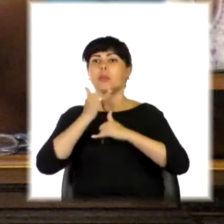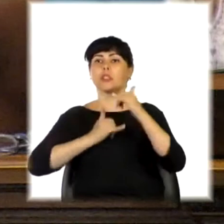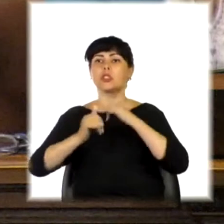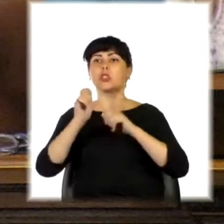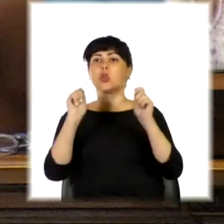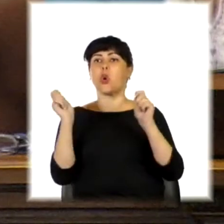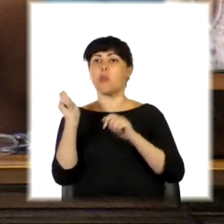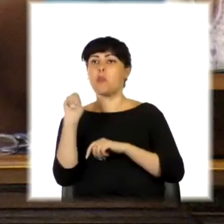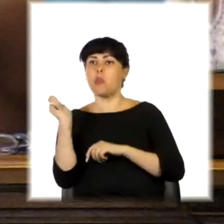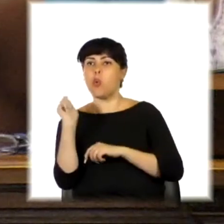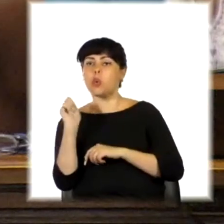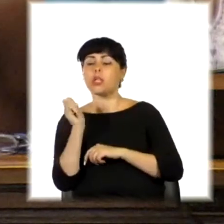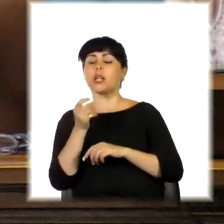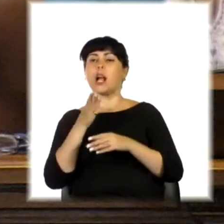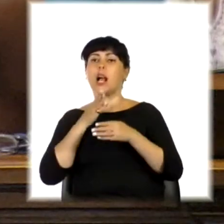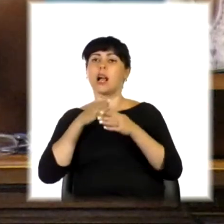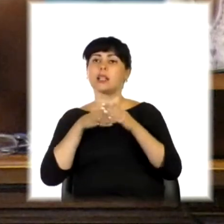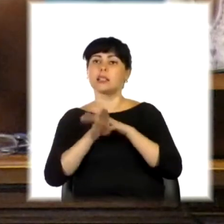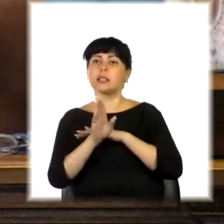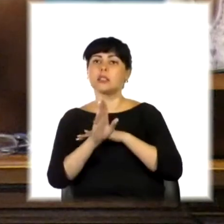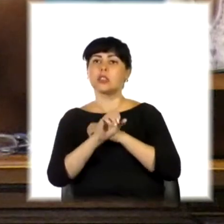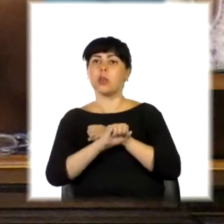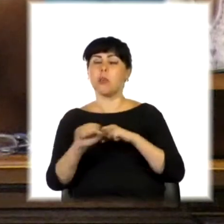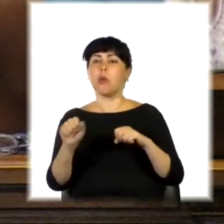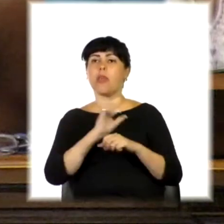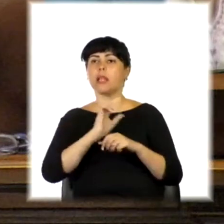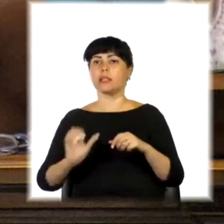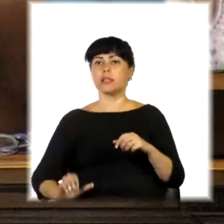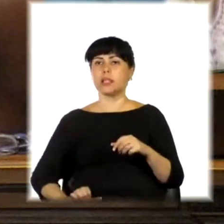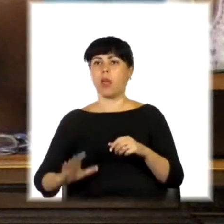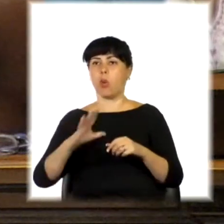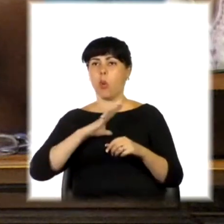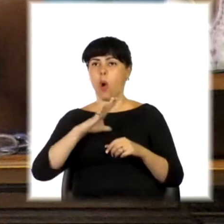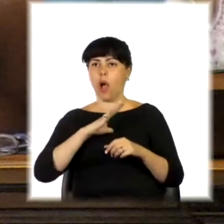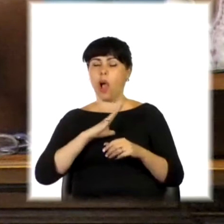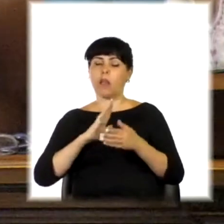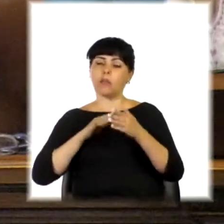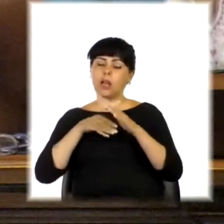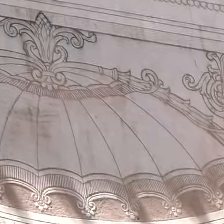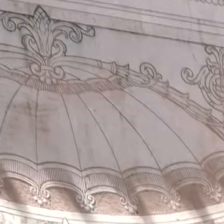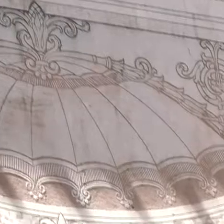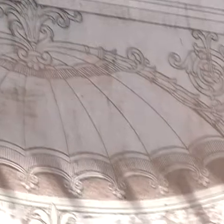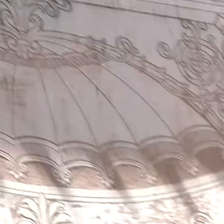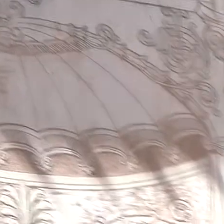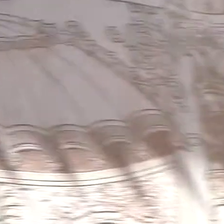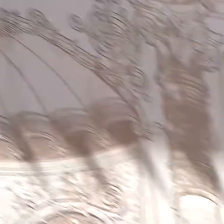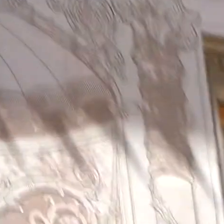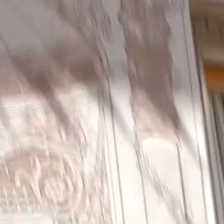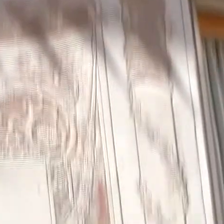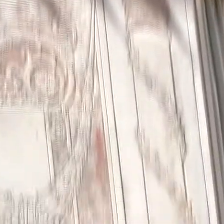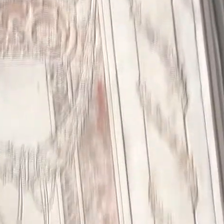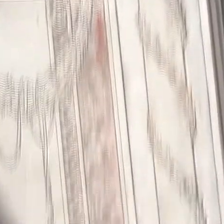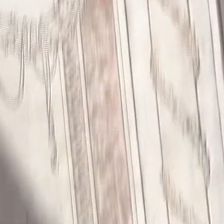acceso a la información que se encuentra en poder del estado generando un marco de accesibilidad y transparencia de la función